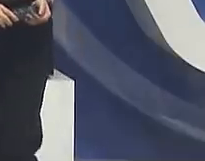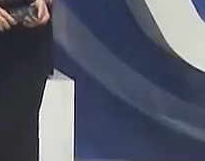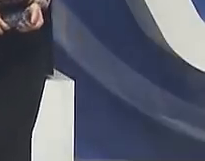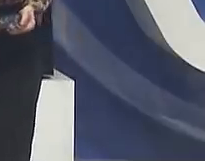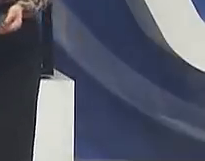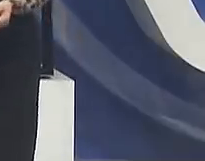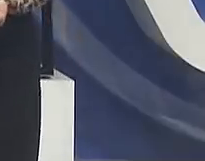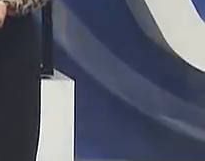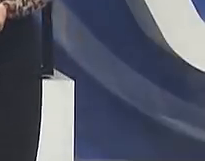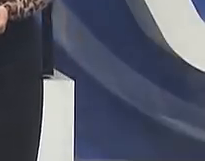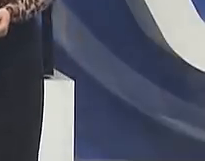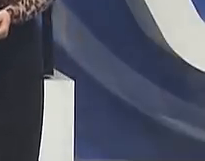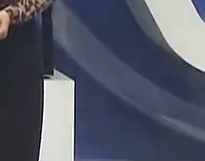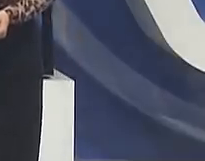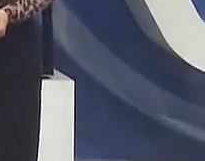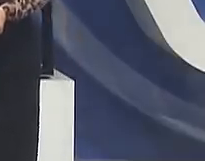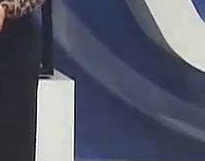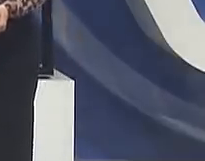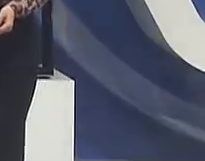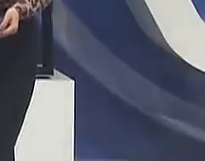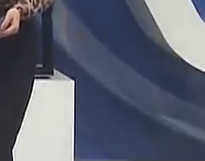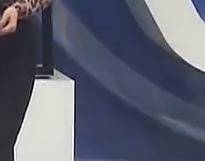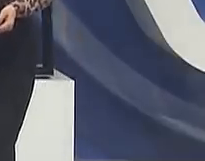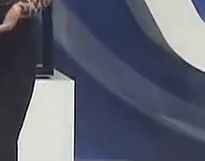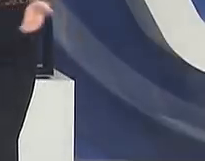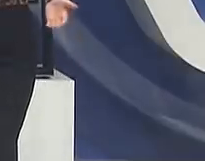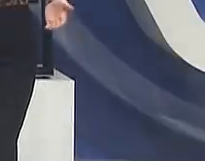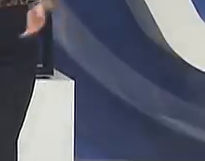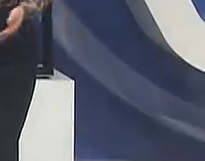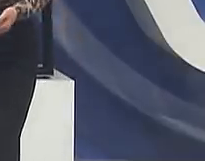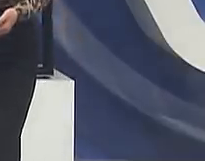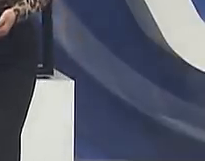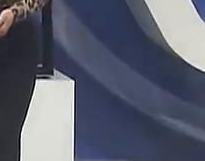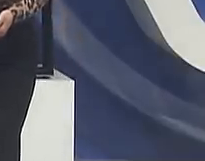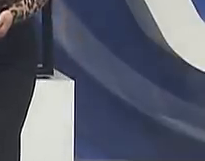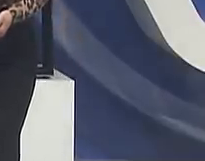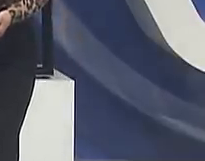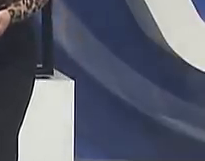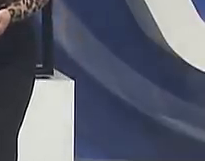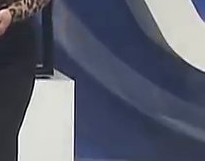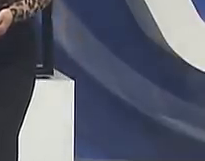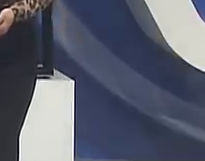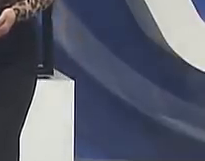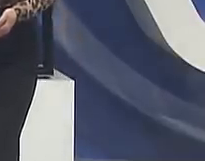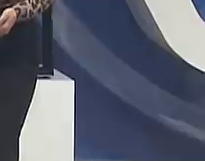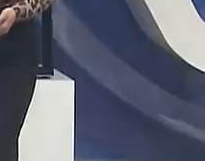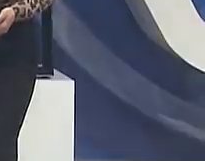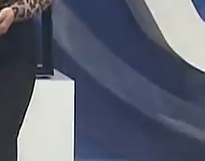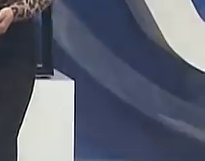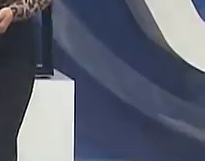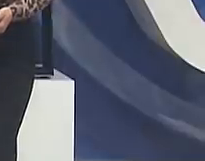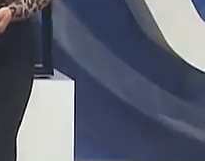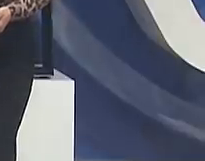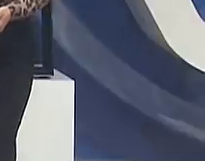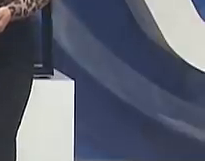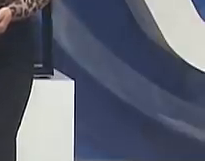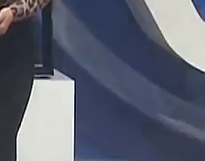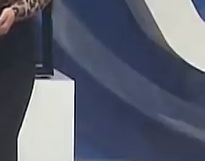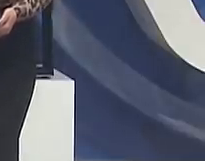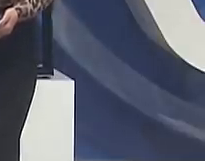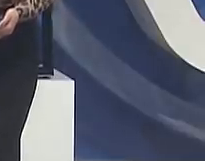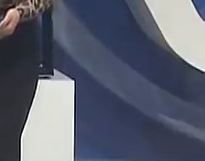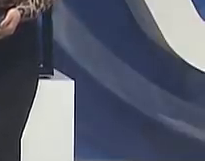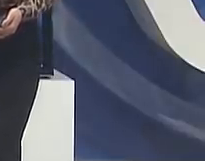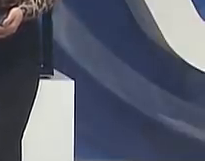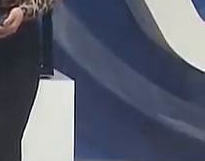noches y bienvenidos a la única emisión de domingo, la emisión estelar de Noticiete. Y como siempre, es un verdadero gusto poderles informar de todo lo acontecido en este fin de semana